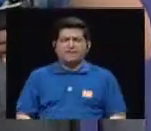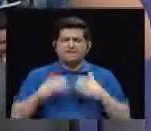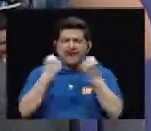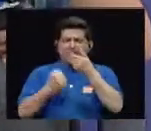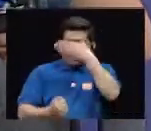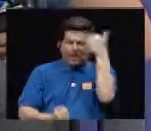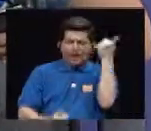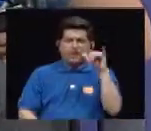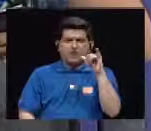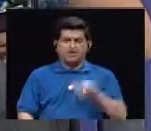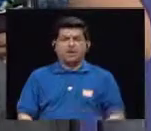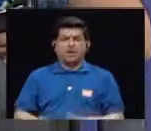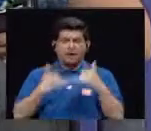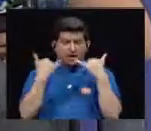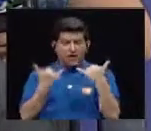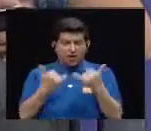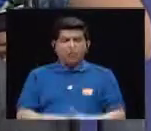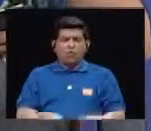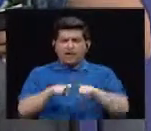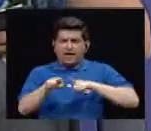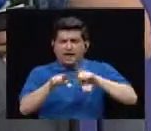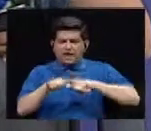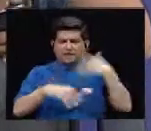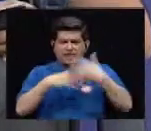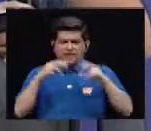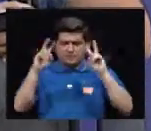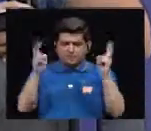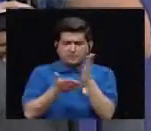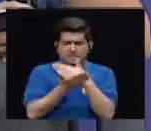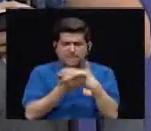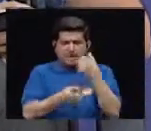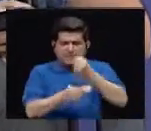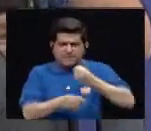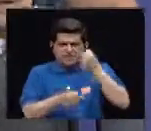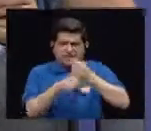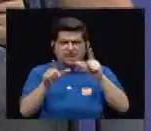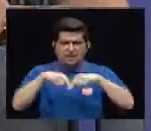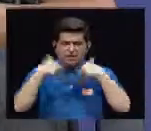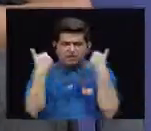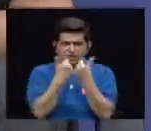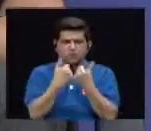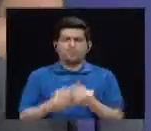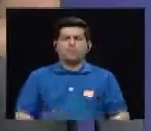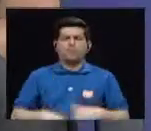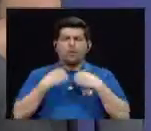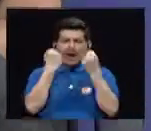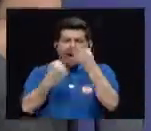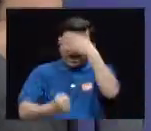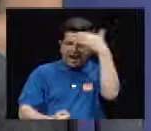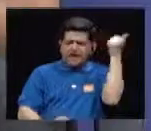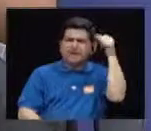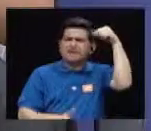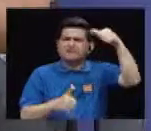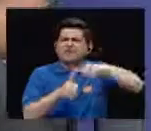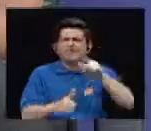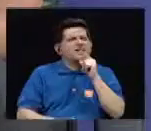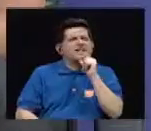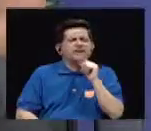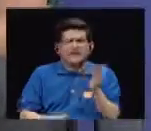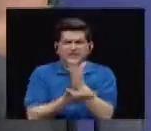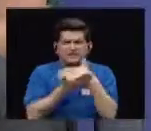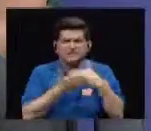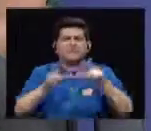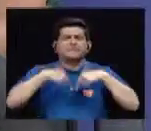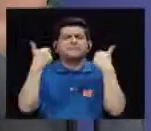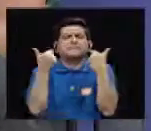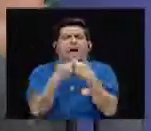también, por supuesto, acaban de ver Hermanos de Sangre, parte de esta producción del grupo del Héroe Olvidado. Recordemos quiénes son parte